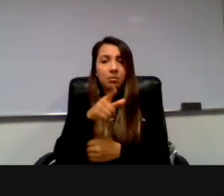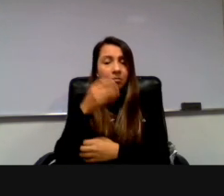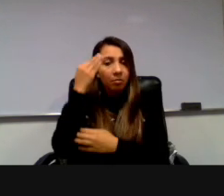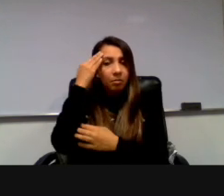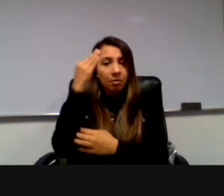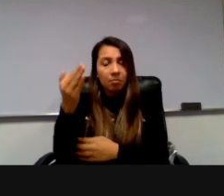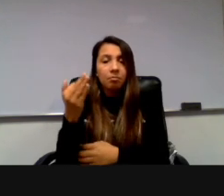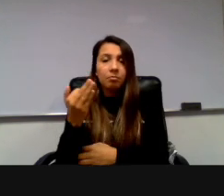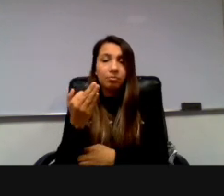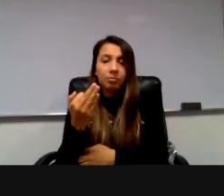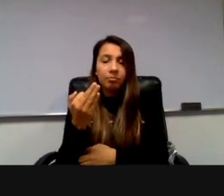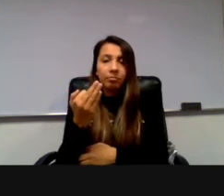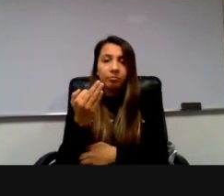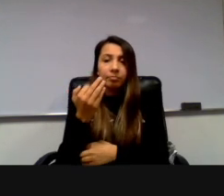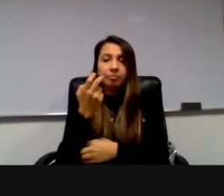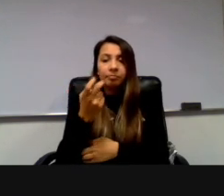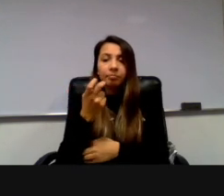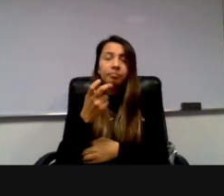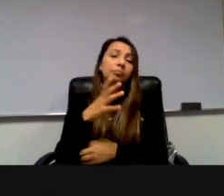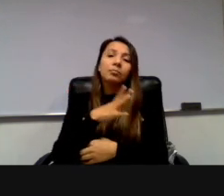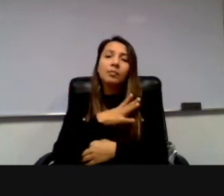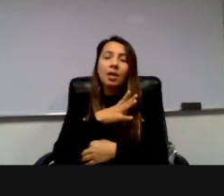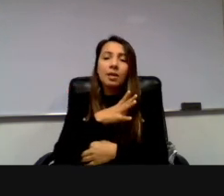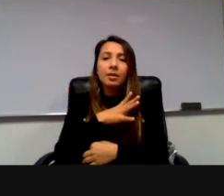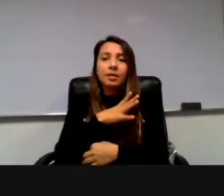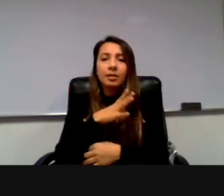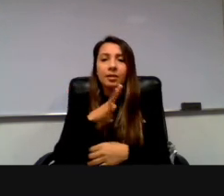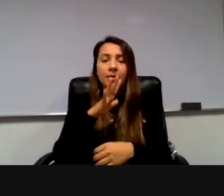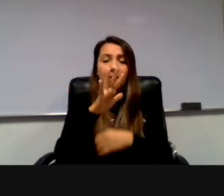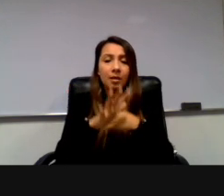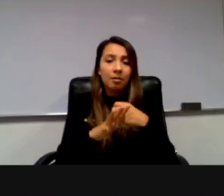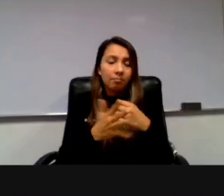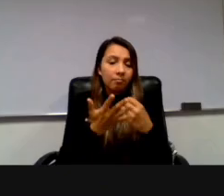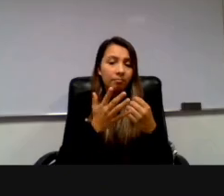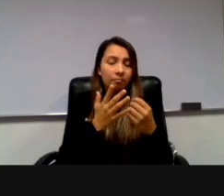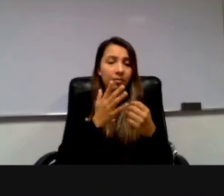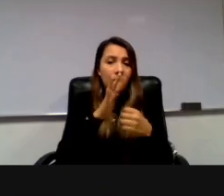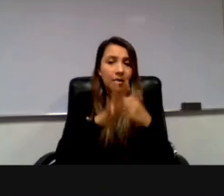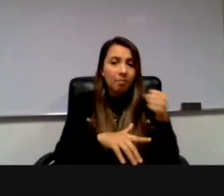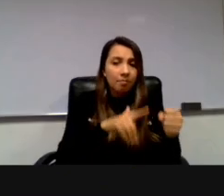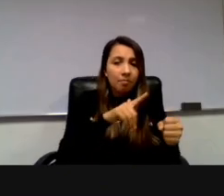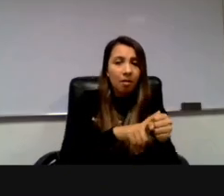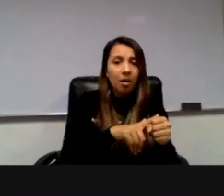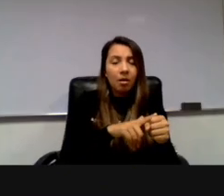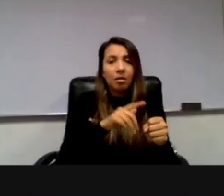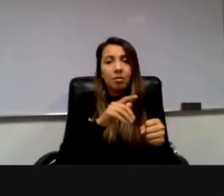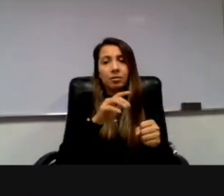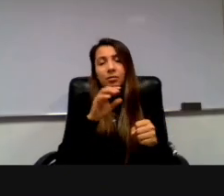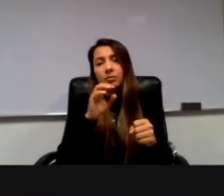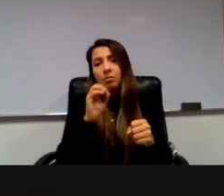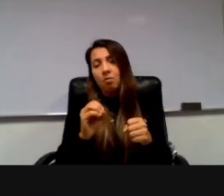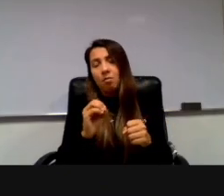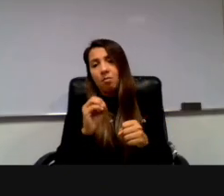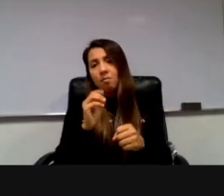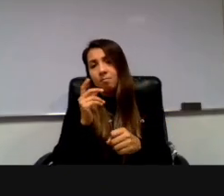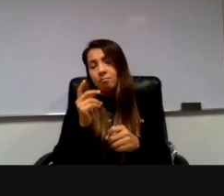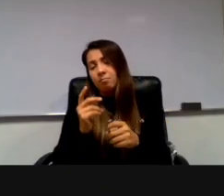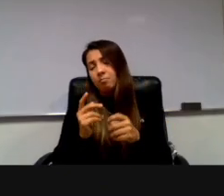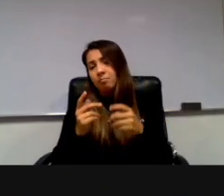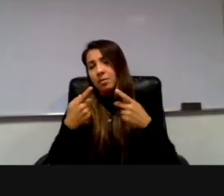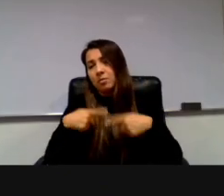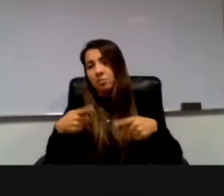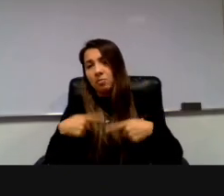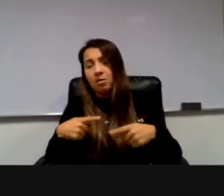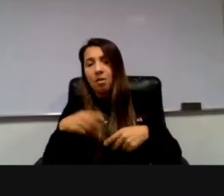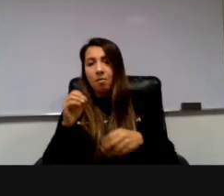árbol evolutivo cómo tenemos especies que morfológicamente son tan diferentes, como por ejemplo el humano, el caballo, el